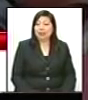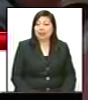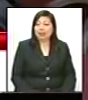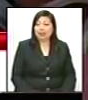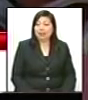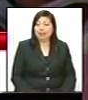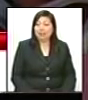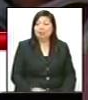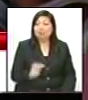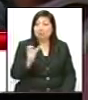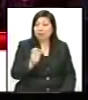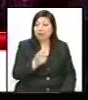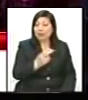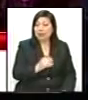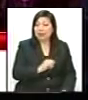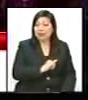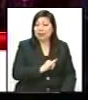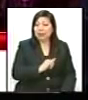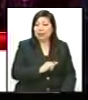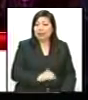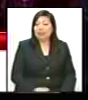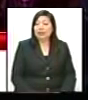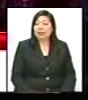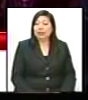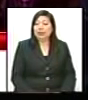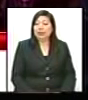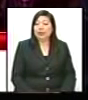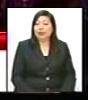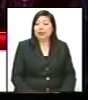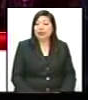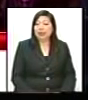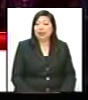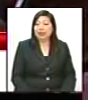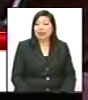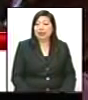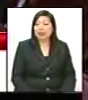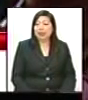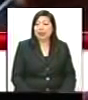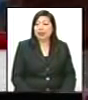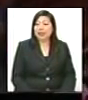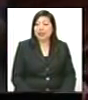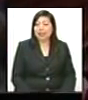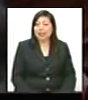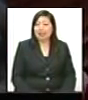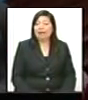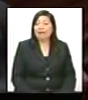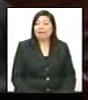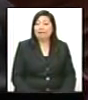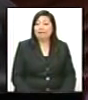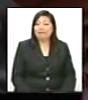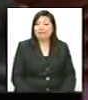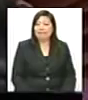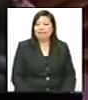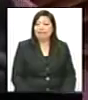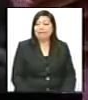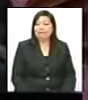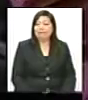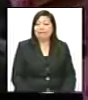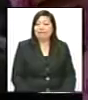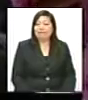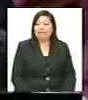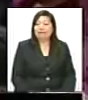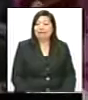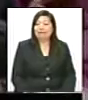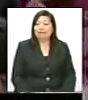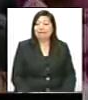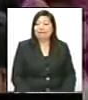a los representantes de la Fiscalía de la Nación del Poder Judicial. Saludos, ¿cómo está? Hola, señor, ¿cómo está